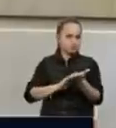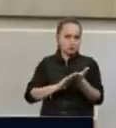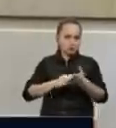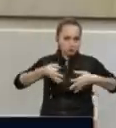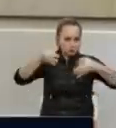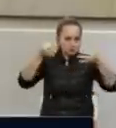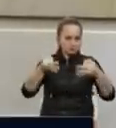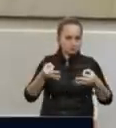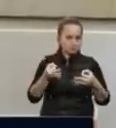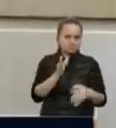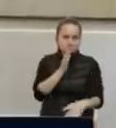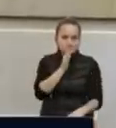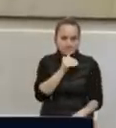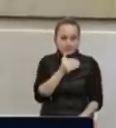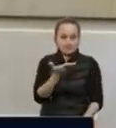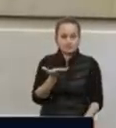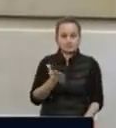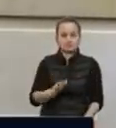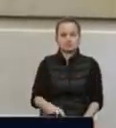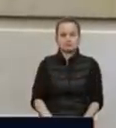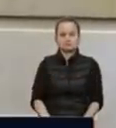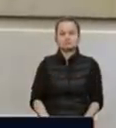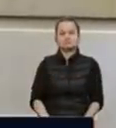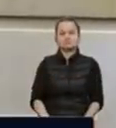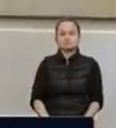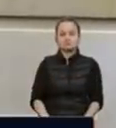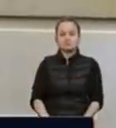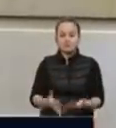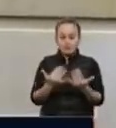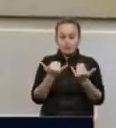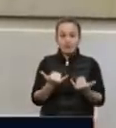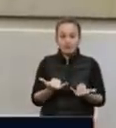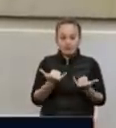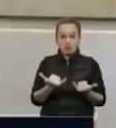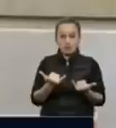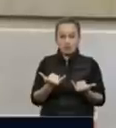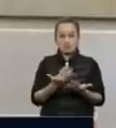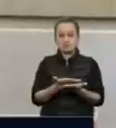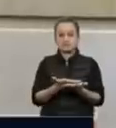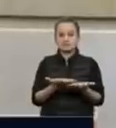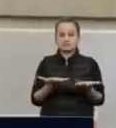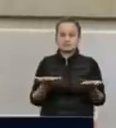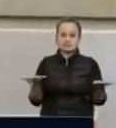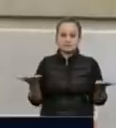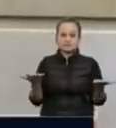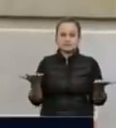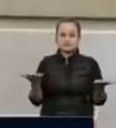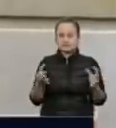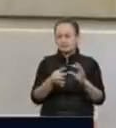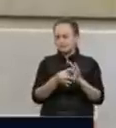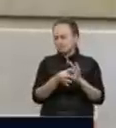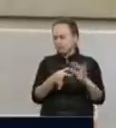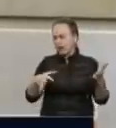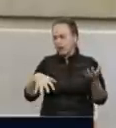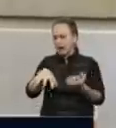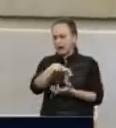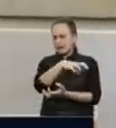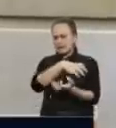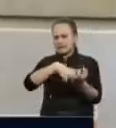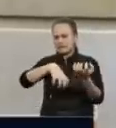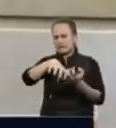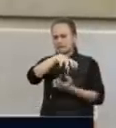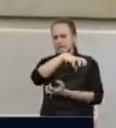Y que entonces todo esto ha llevado a un desencadenamiento